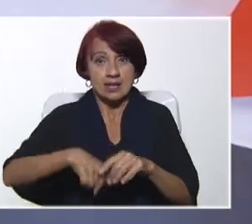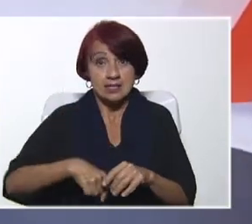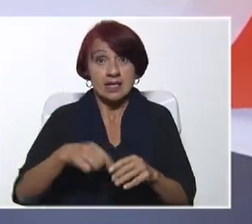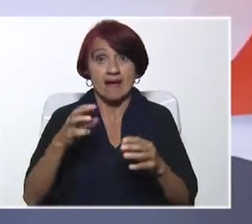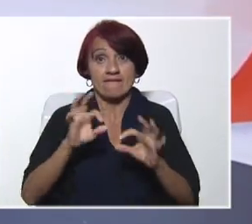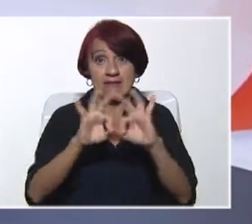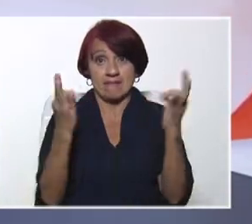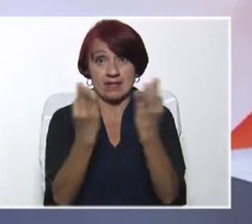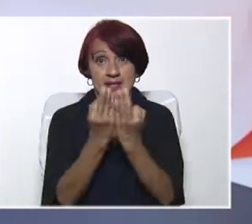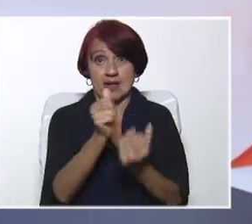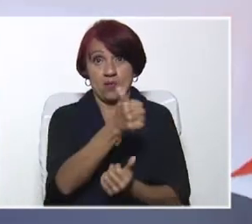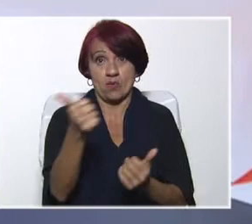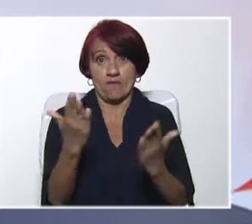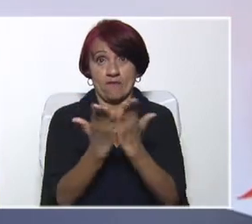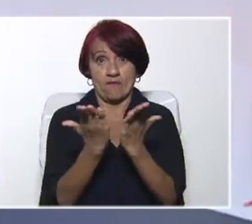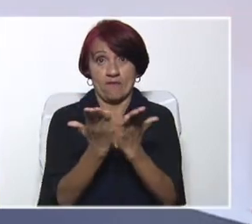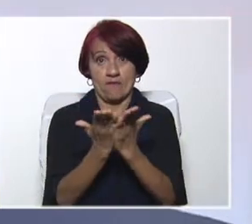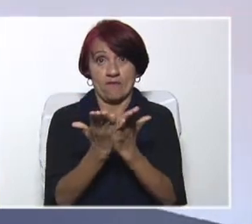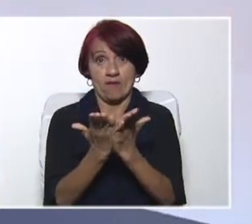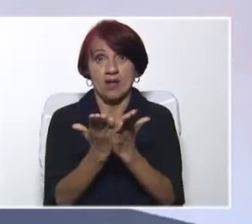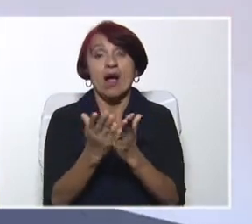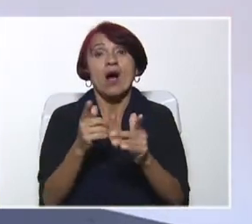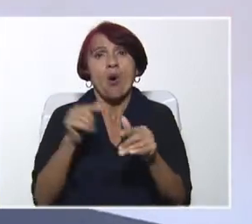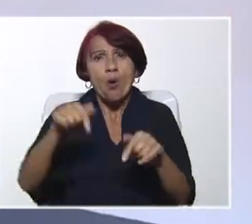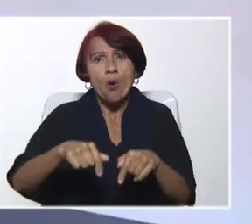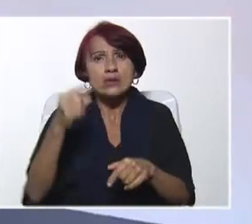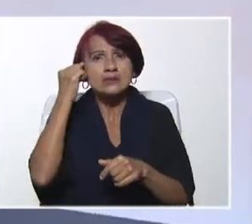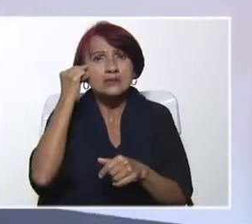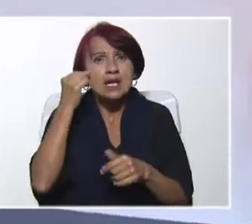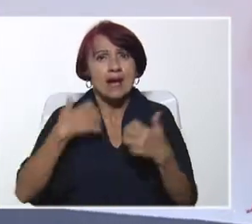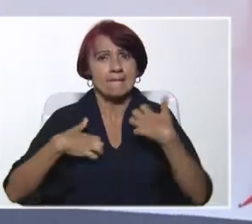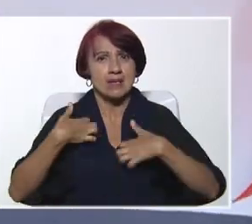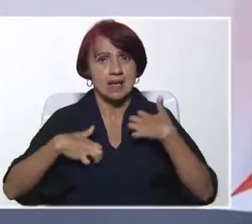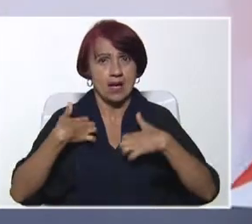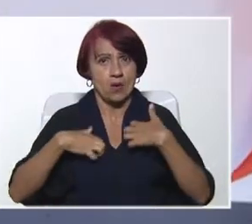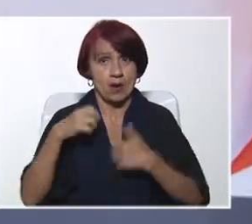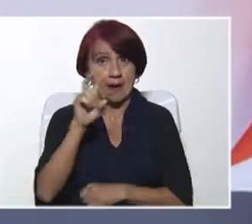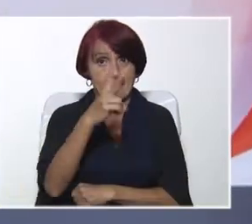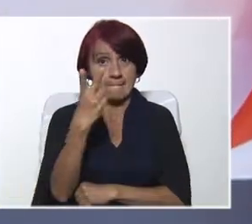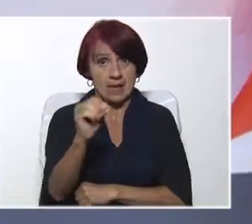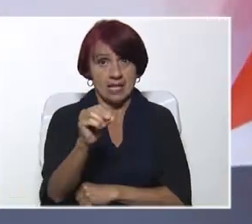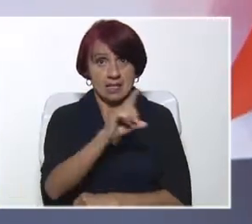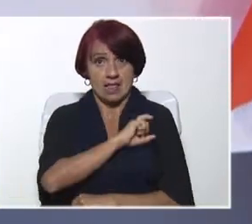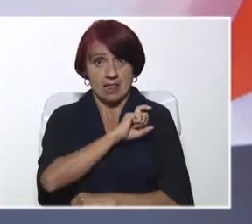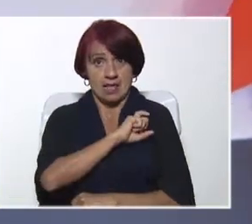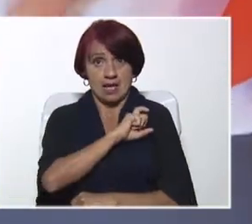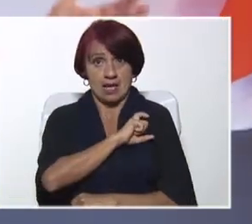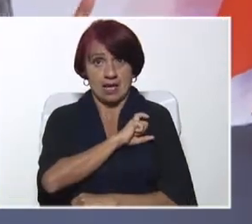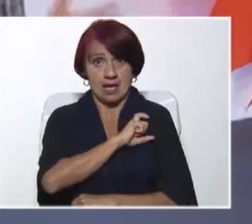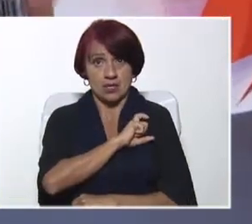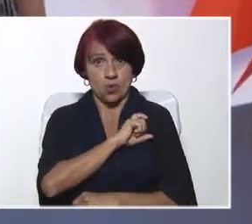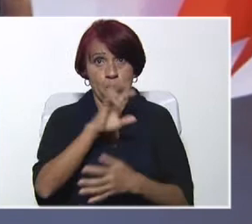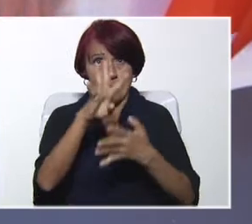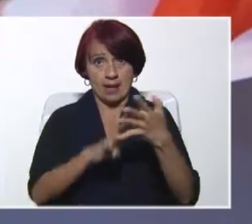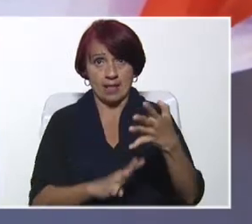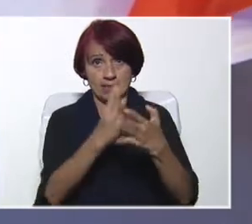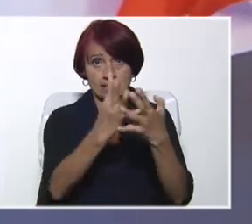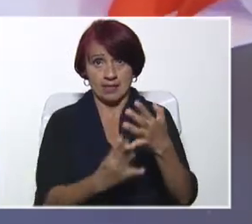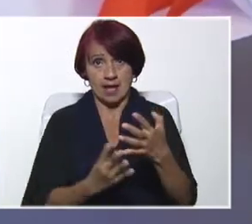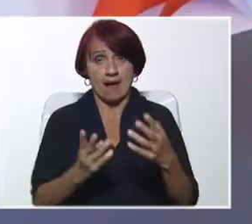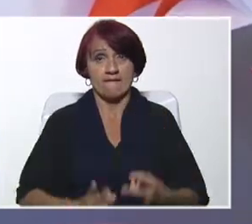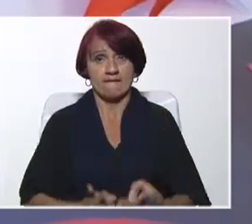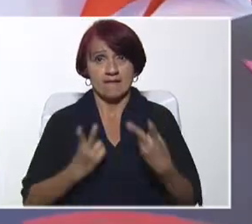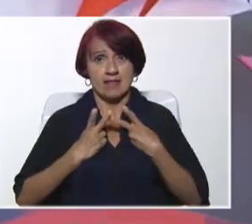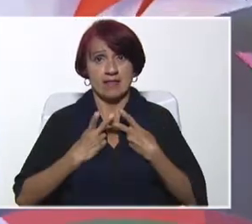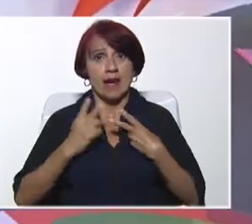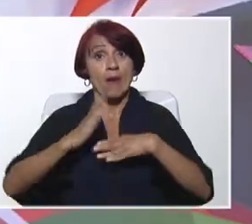Cada Familia, una Escuela. El día de hoy, miércoles 20 de enero, y es un miércoles de matemática para la